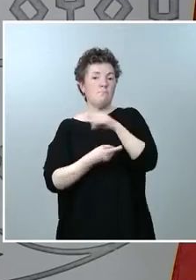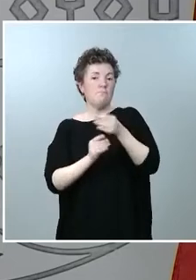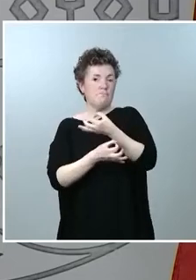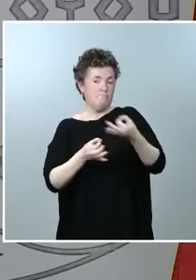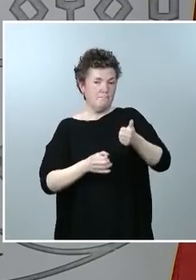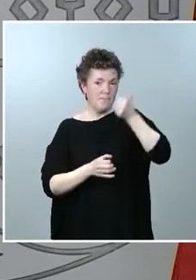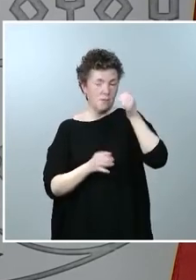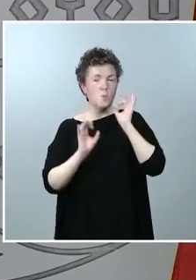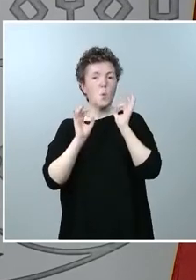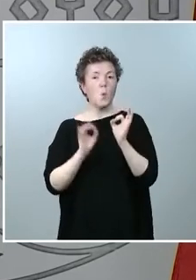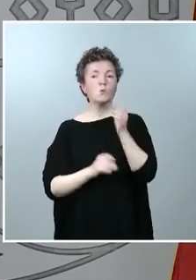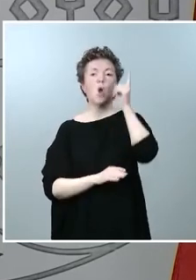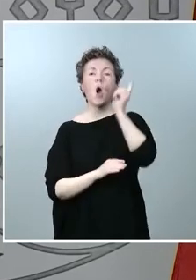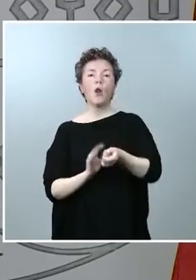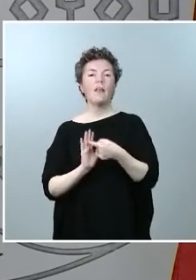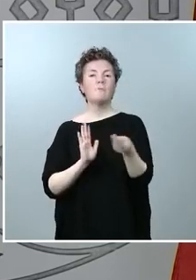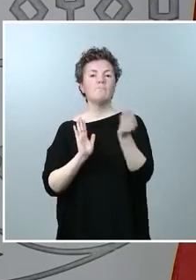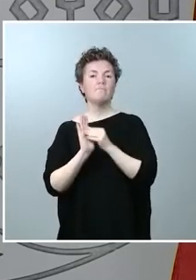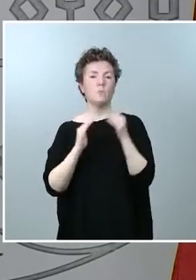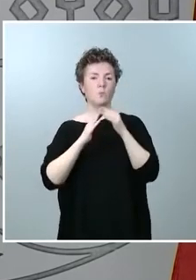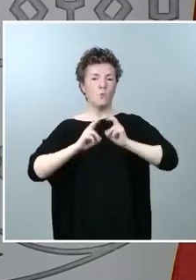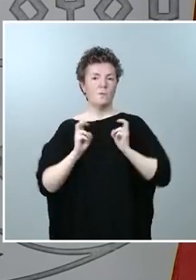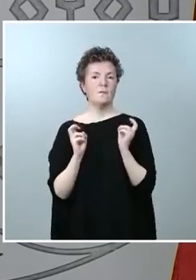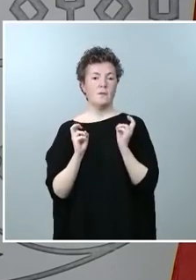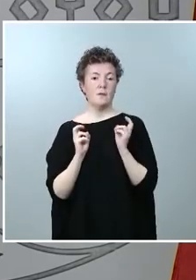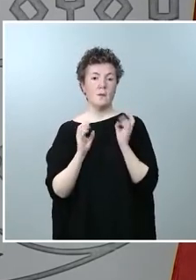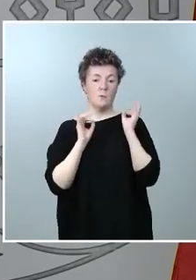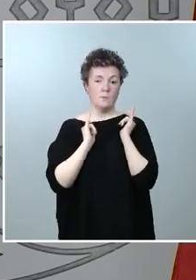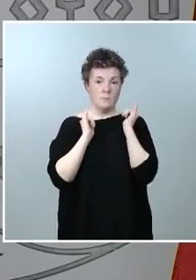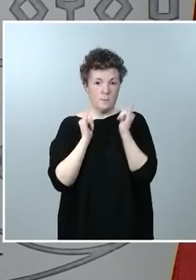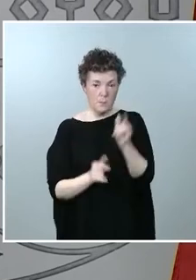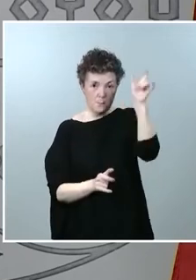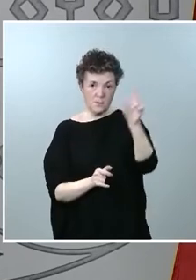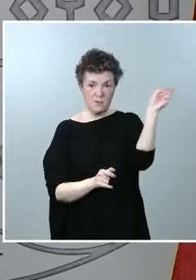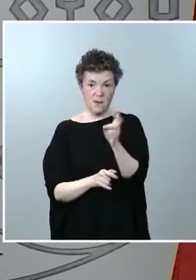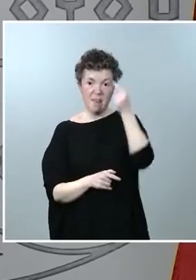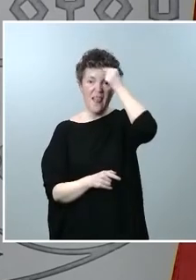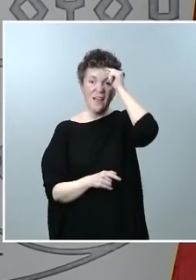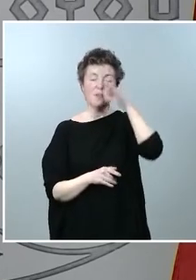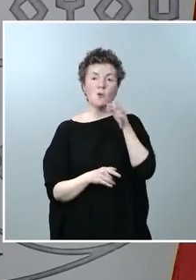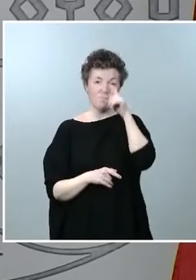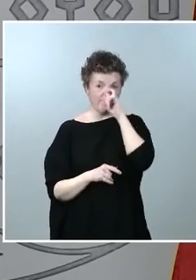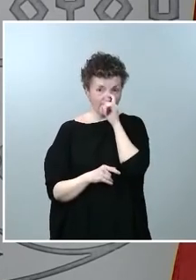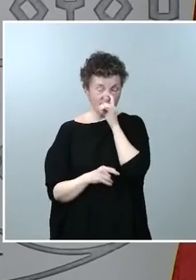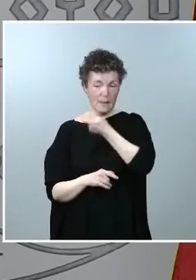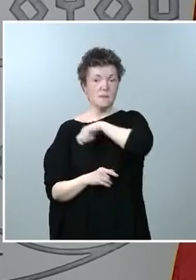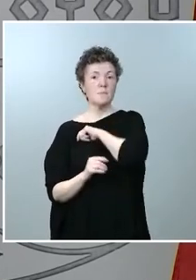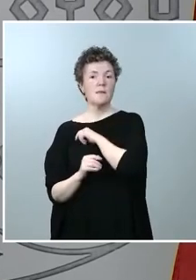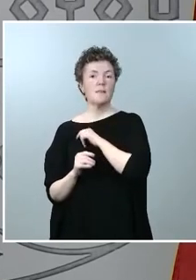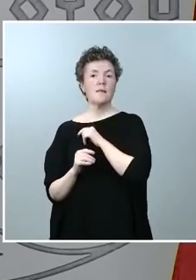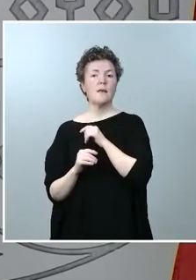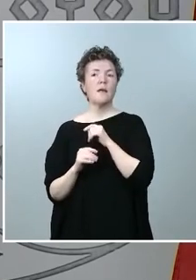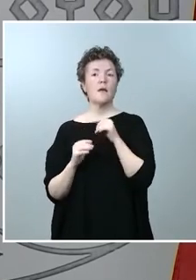la orden incluye la cuarentena a la llegada de estos viajeros, ya que, como recuerdan, en España no existen vuelos